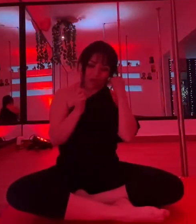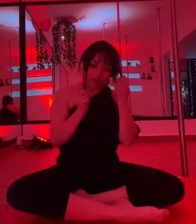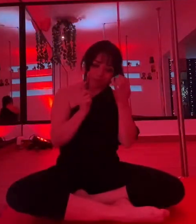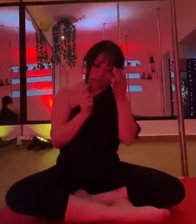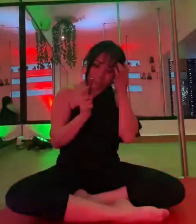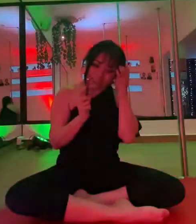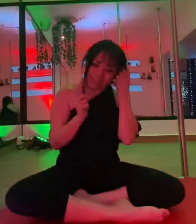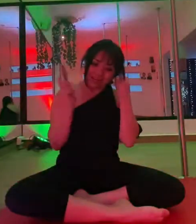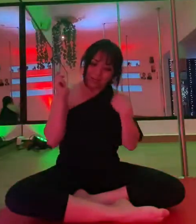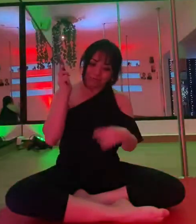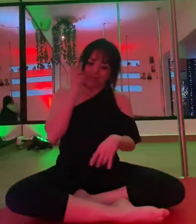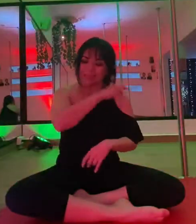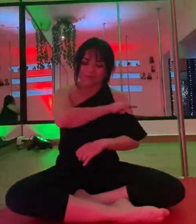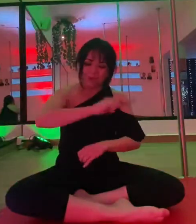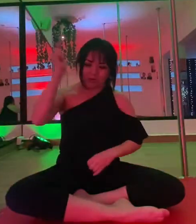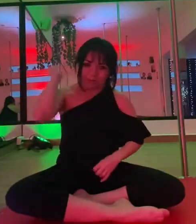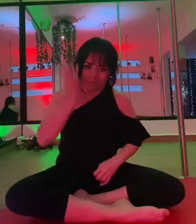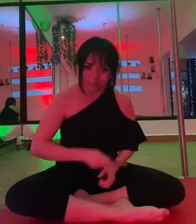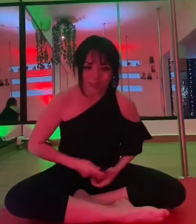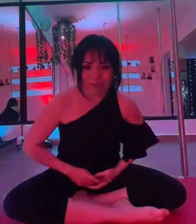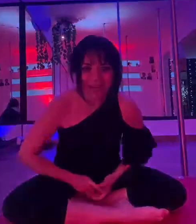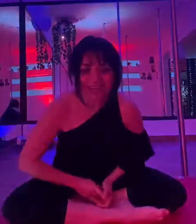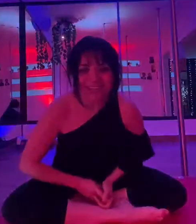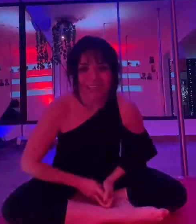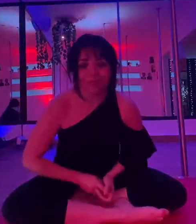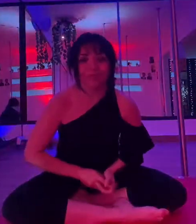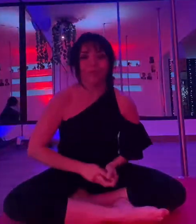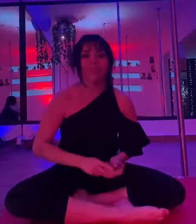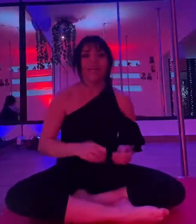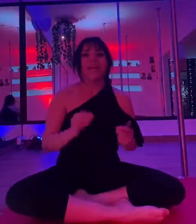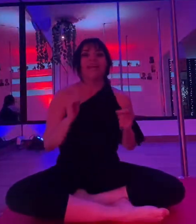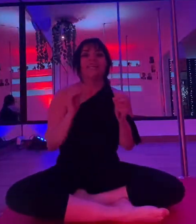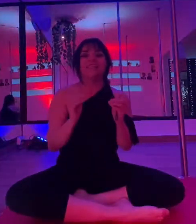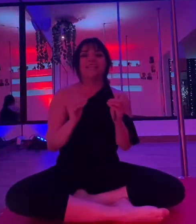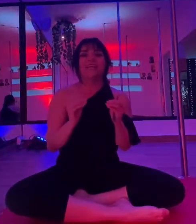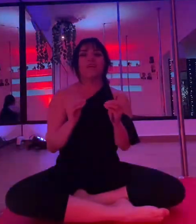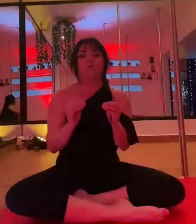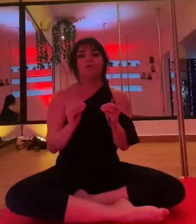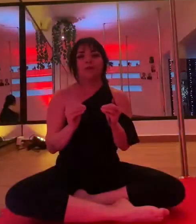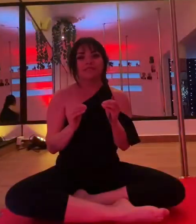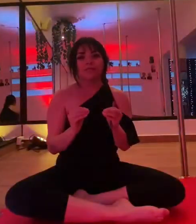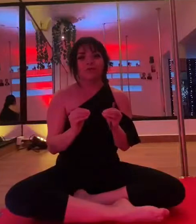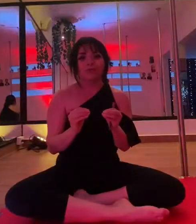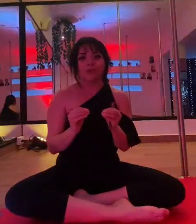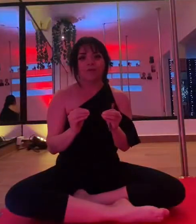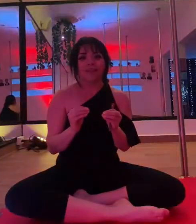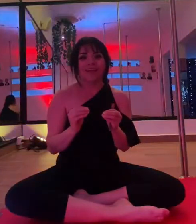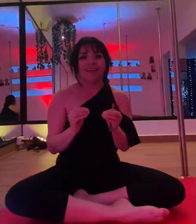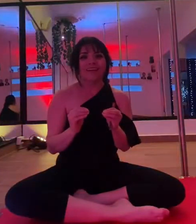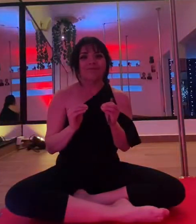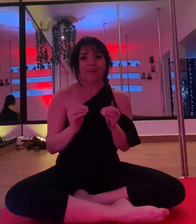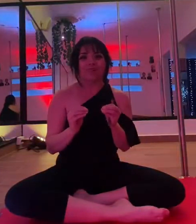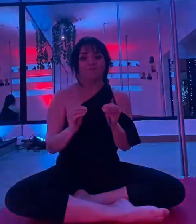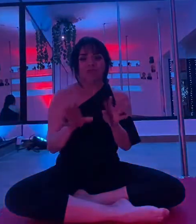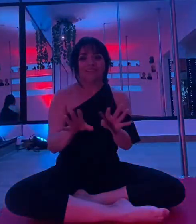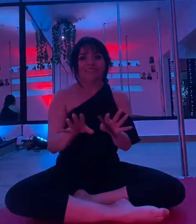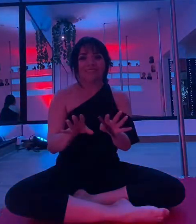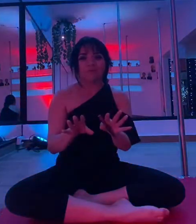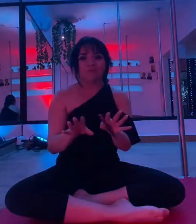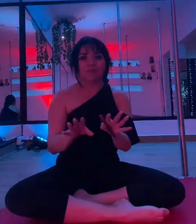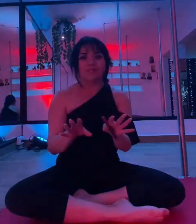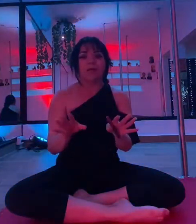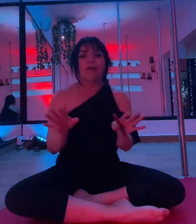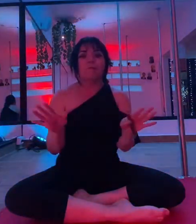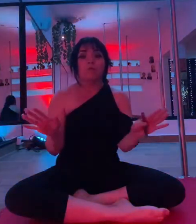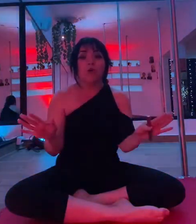foto, que lo hicimos desde muy lejos donde yo estaba, en Estados Unidos, les dije cómo tomarse fotos, ¿se acuerdan? Bueno, antes